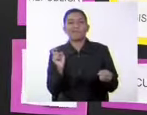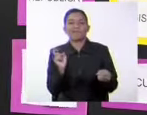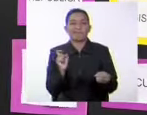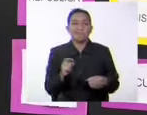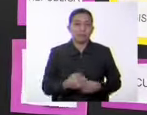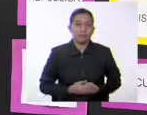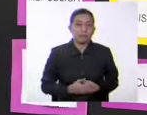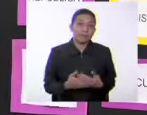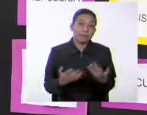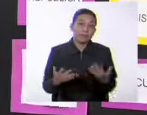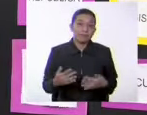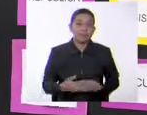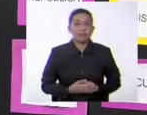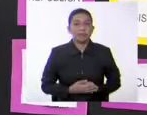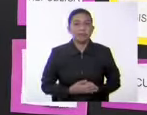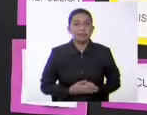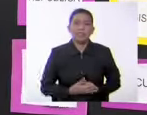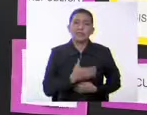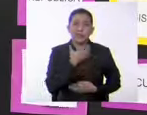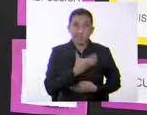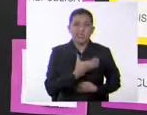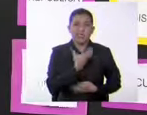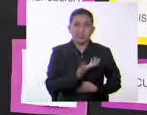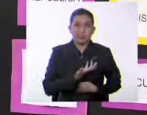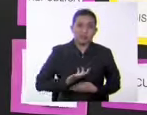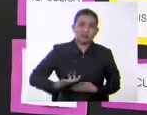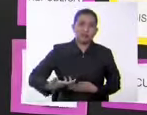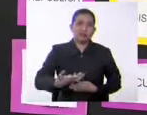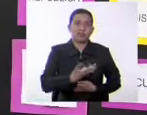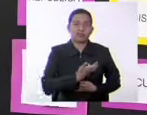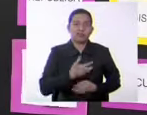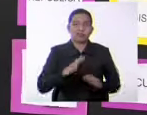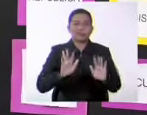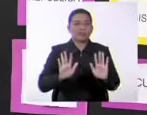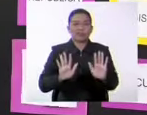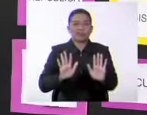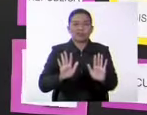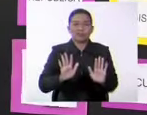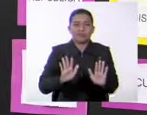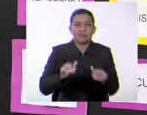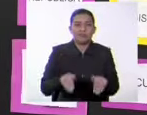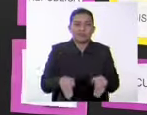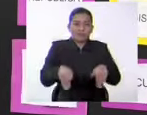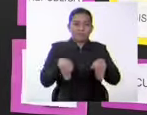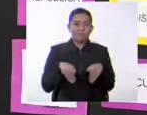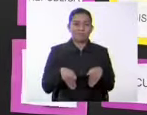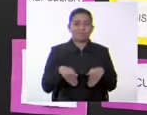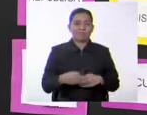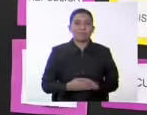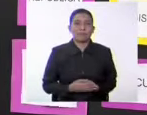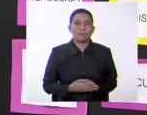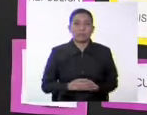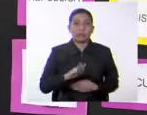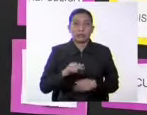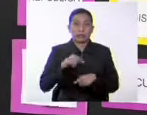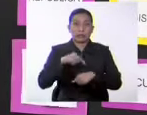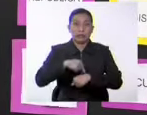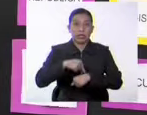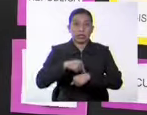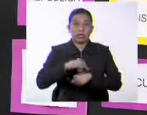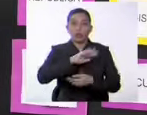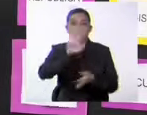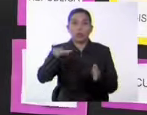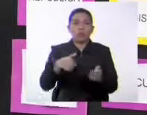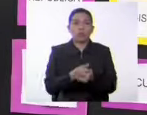Centroamericana. Es decir, nos costó, ¿verdad?, poder decir no queremos estar en esta anexión. En ese momento podemos ver que todos los demás